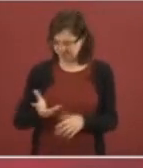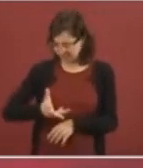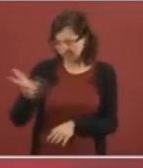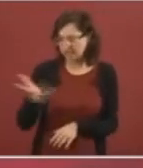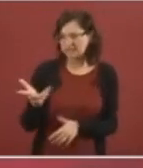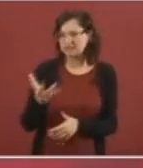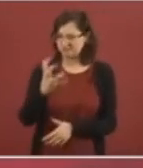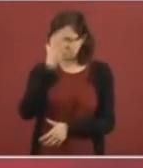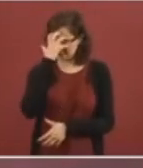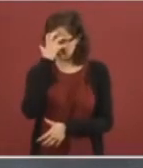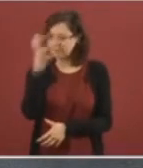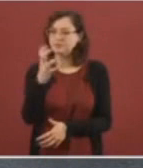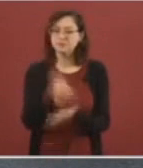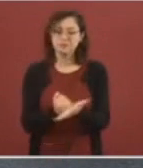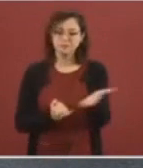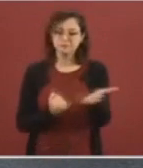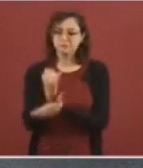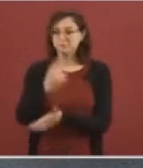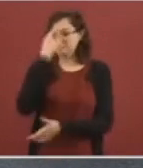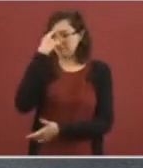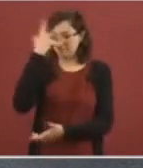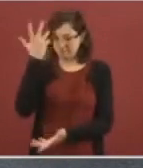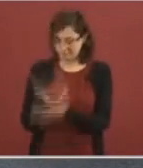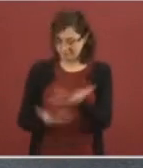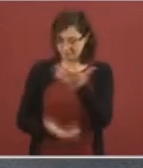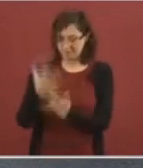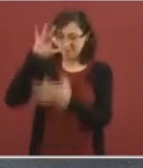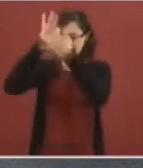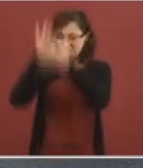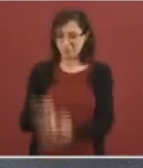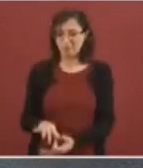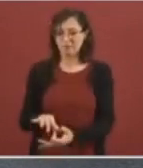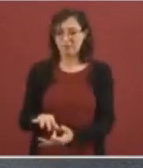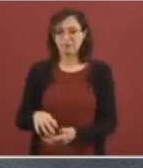Definiciones y congruencia.